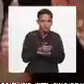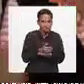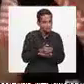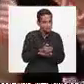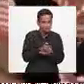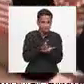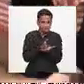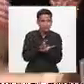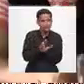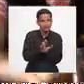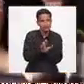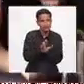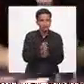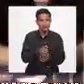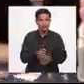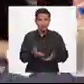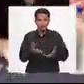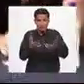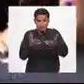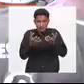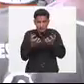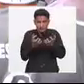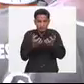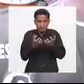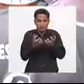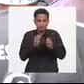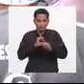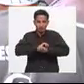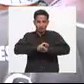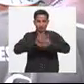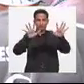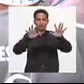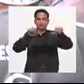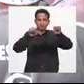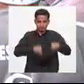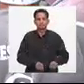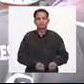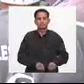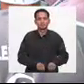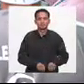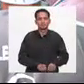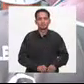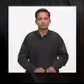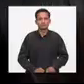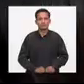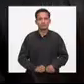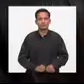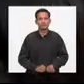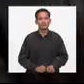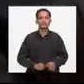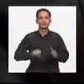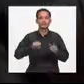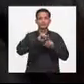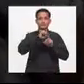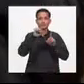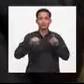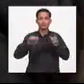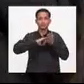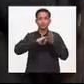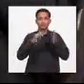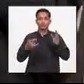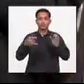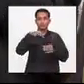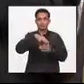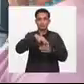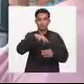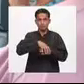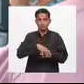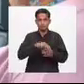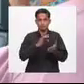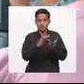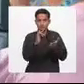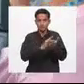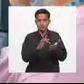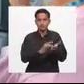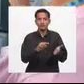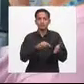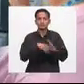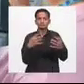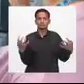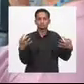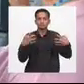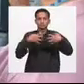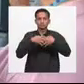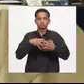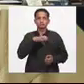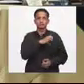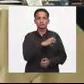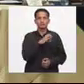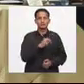transparencia es una realidad Cuando se la quiere construir el sistema de Voto electrónico que se implementará en la provincia zila es parte de un